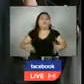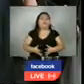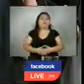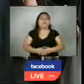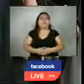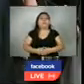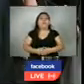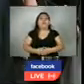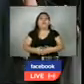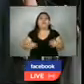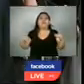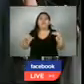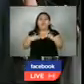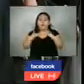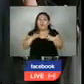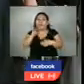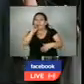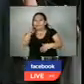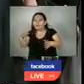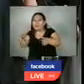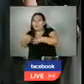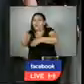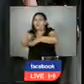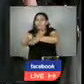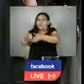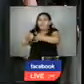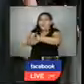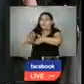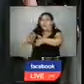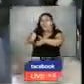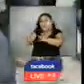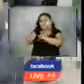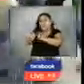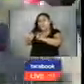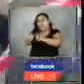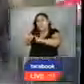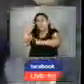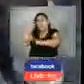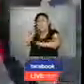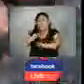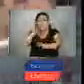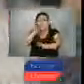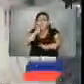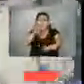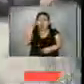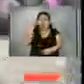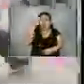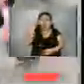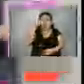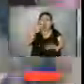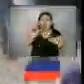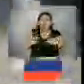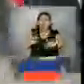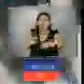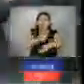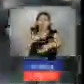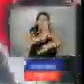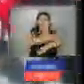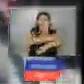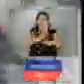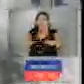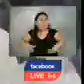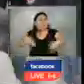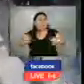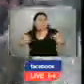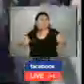Aunque destacadas voces republicanas del hemiciclo, como Liz Cheney o Adam Kinzinger, han dejado clara su posición desde el principio, sumándose a